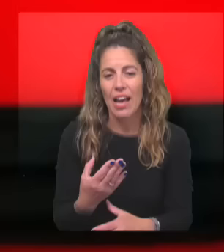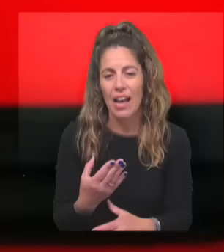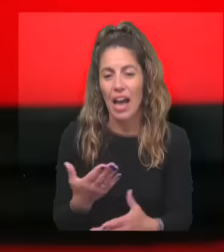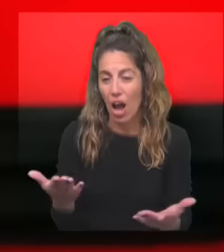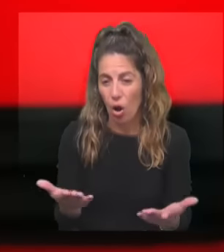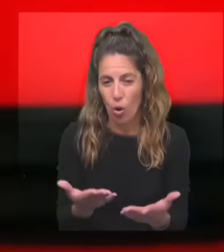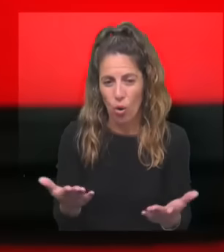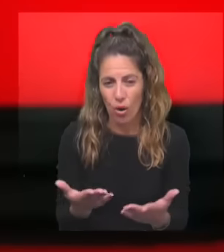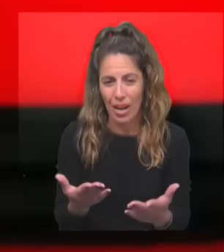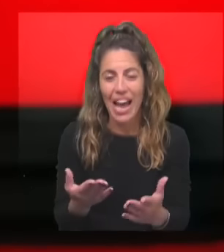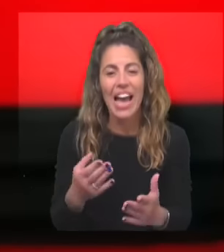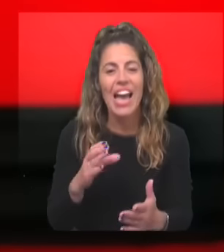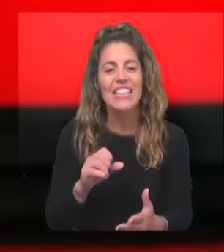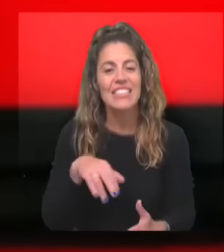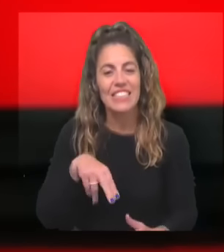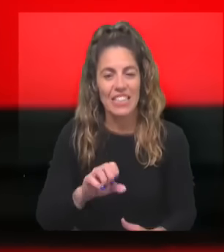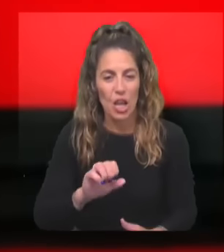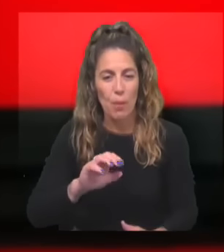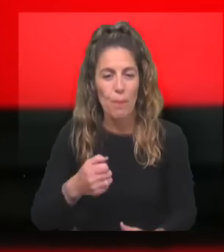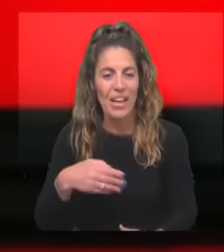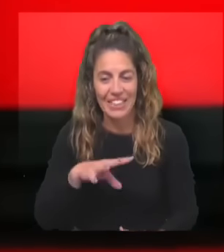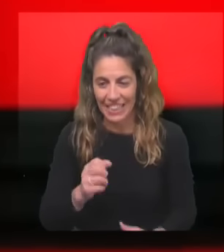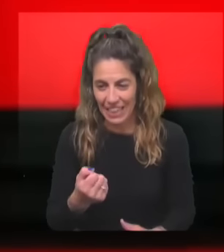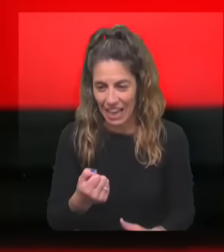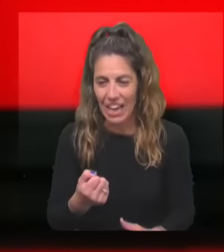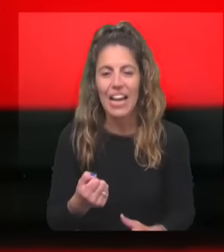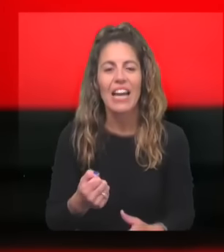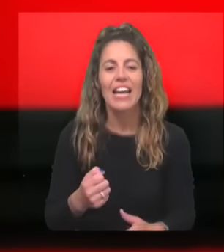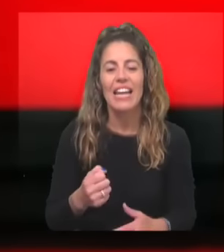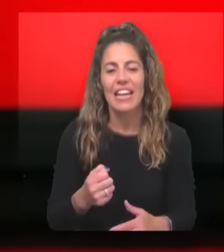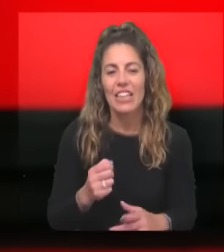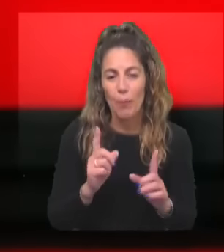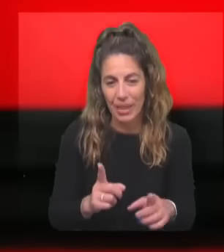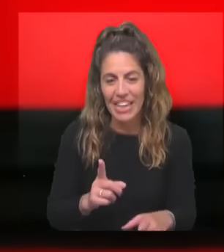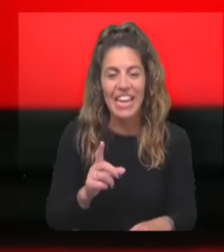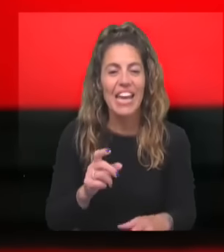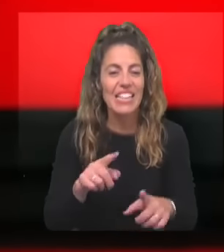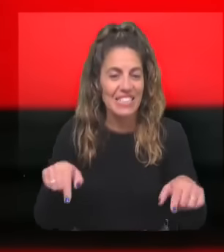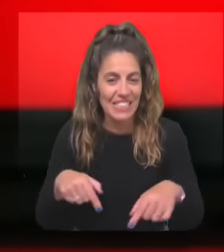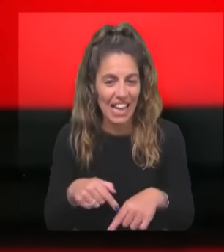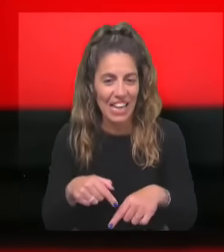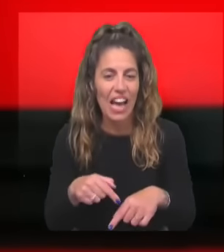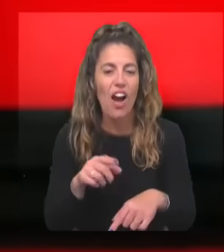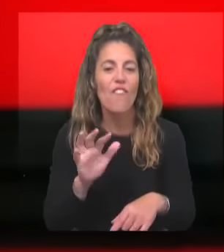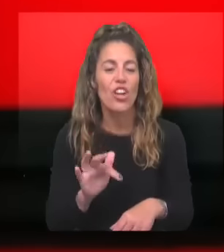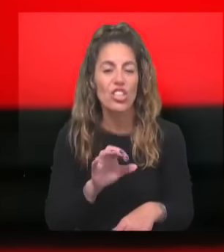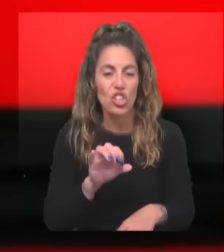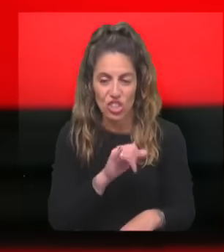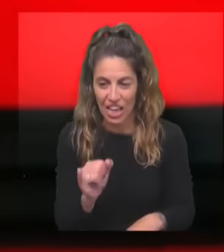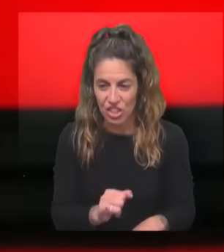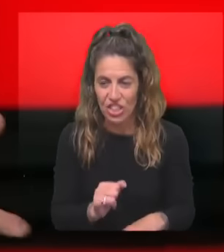claro, en Cinemateca hay otras salas, en Cinemateca, en Florencio Sánchez, en Sala B. Es muy probable que alguna sala comercial